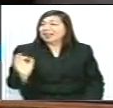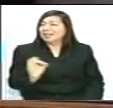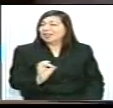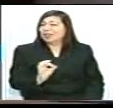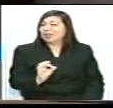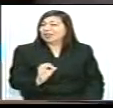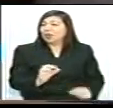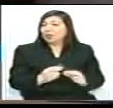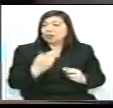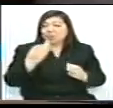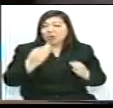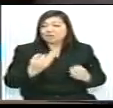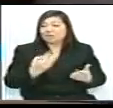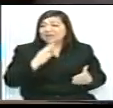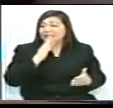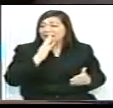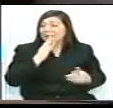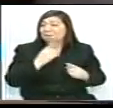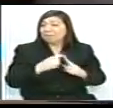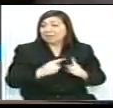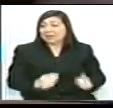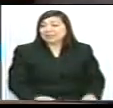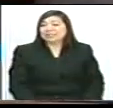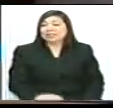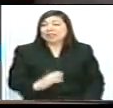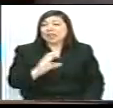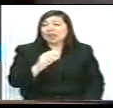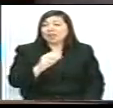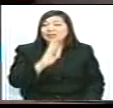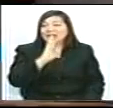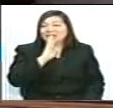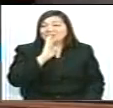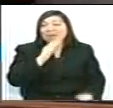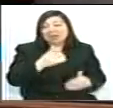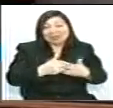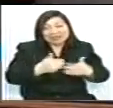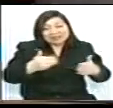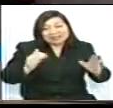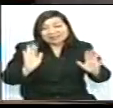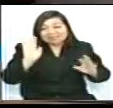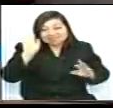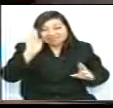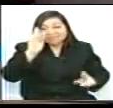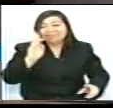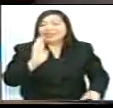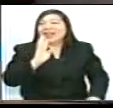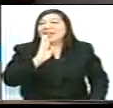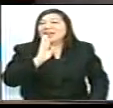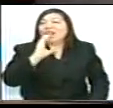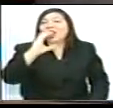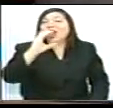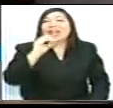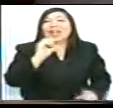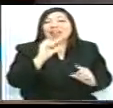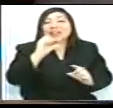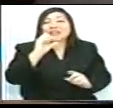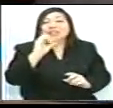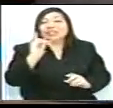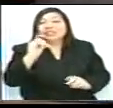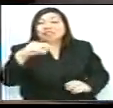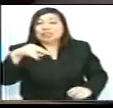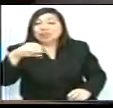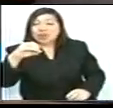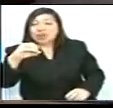las bancadas oficialistas hablaran, por lo menos el señor Costa hace honor con decencia a su ubicación política